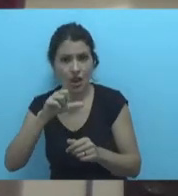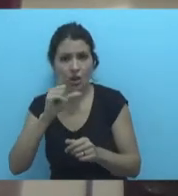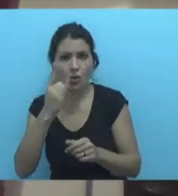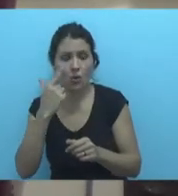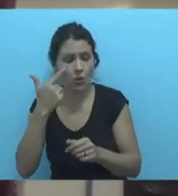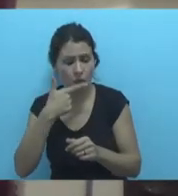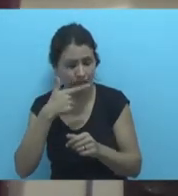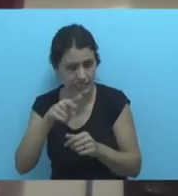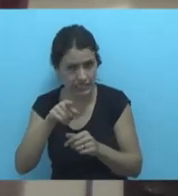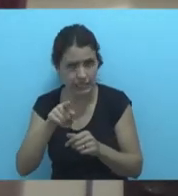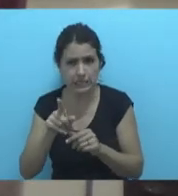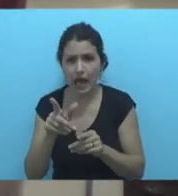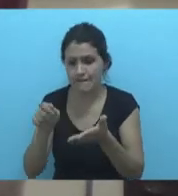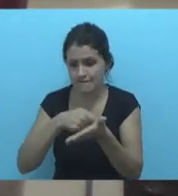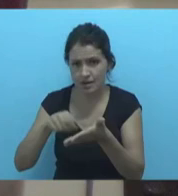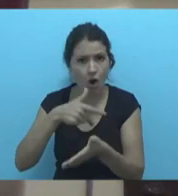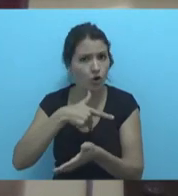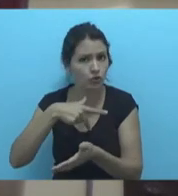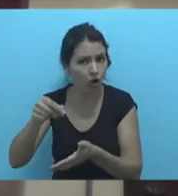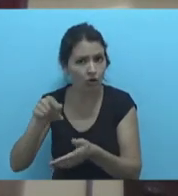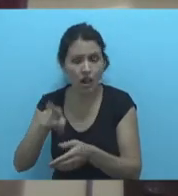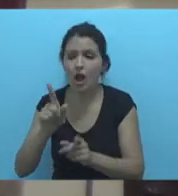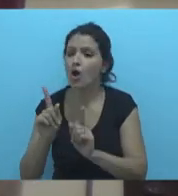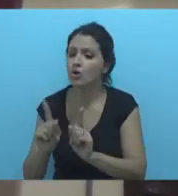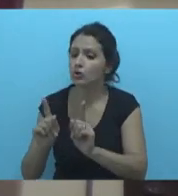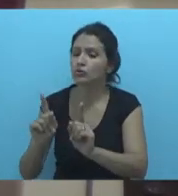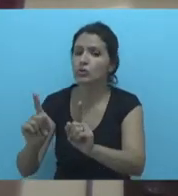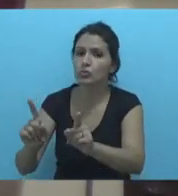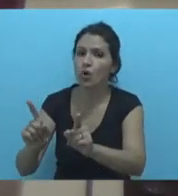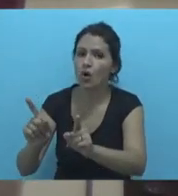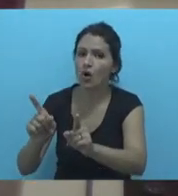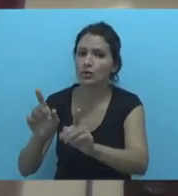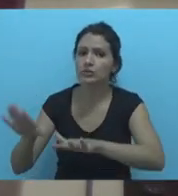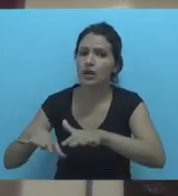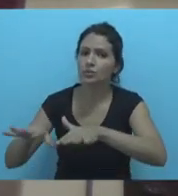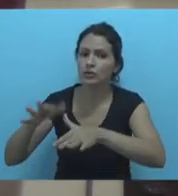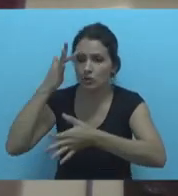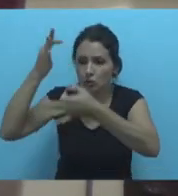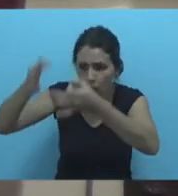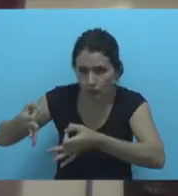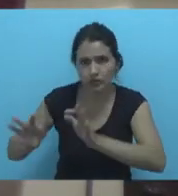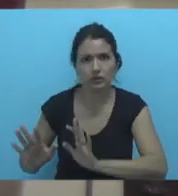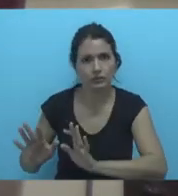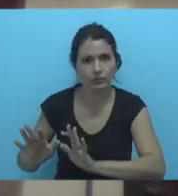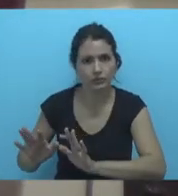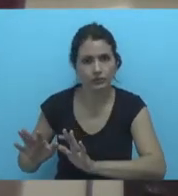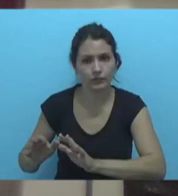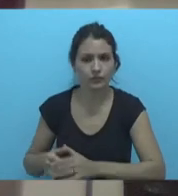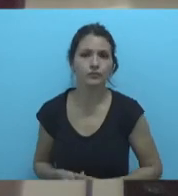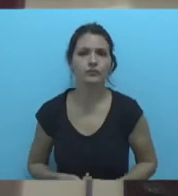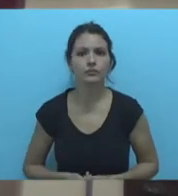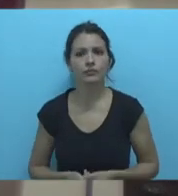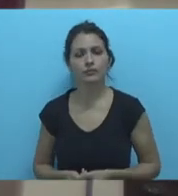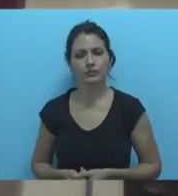año 2018 se decidió abandonar el camino del consenso y retomar la vía judicial. Yo